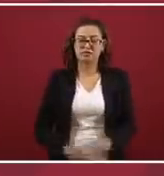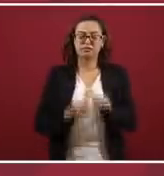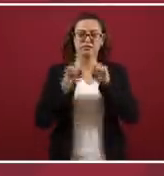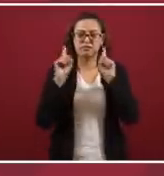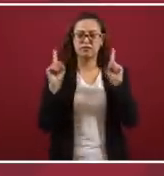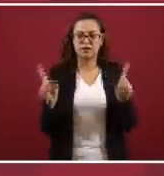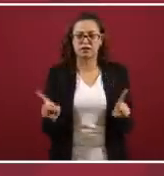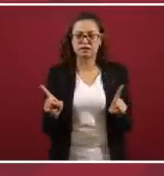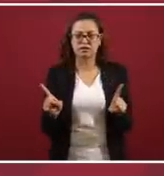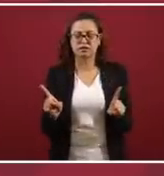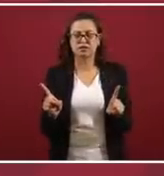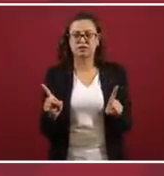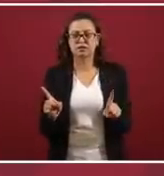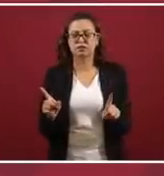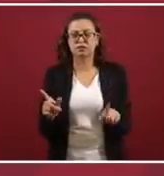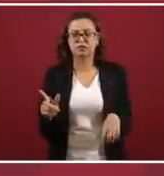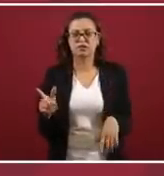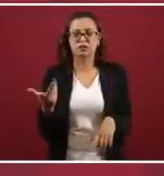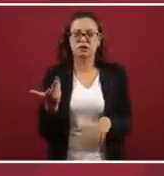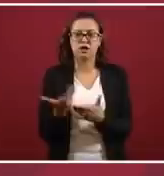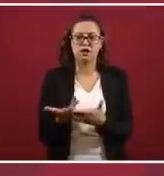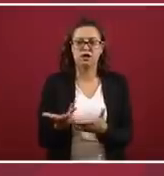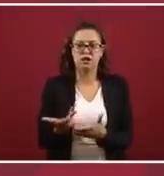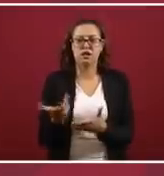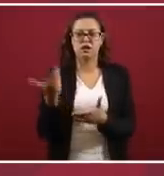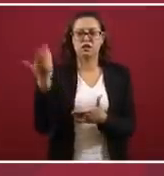nuestro gran actor